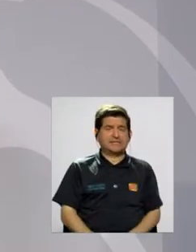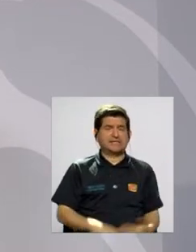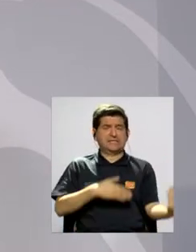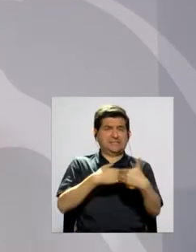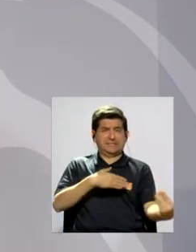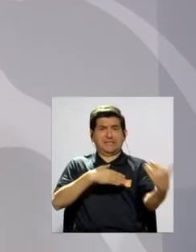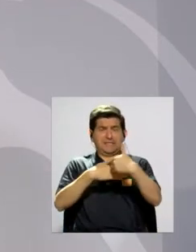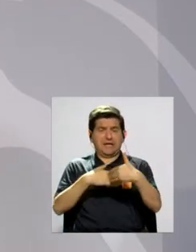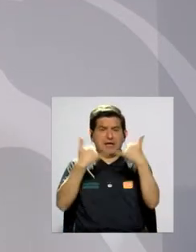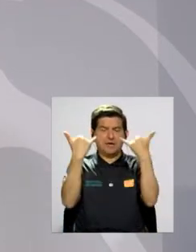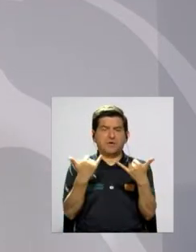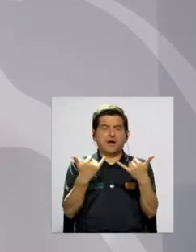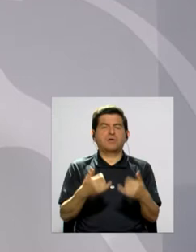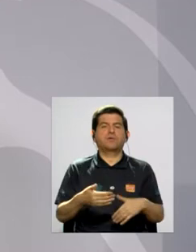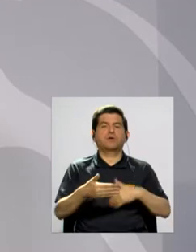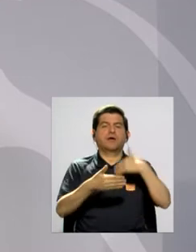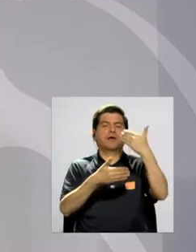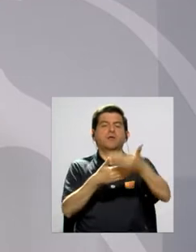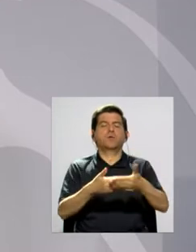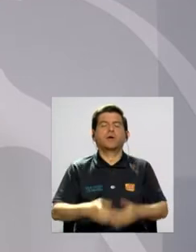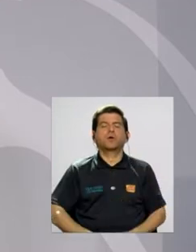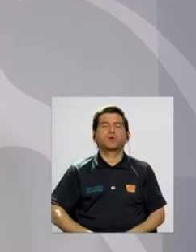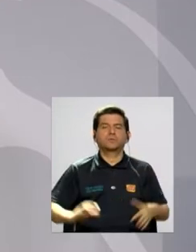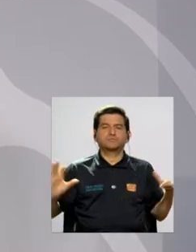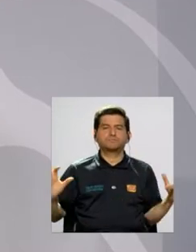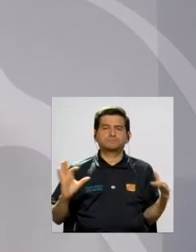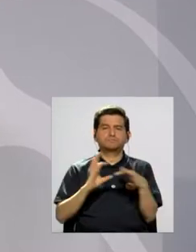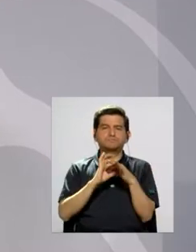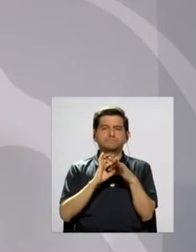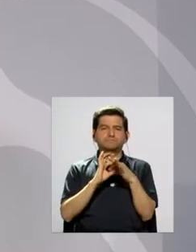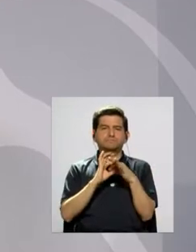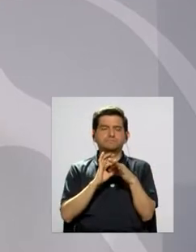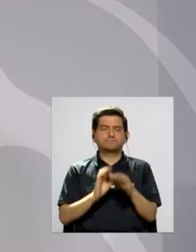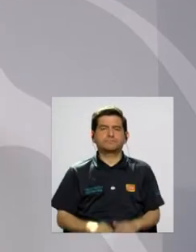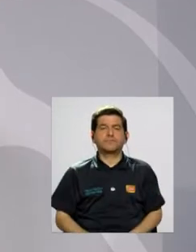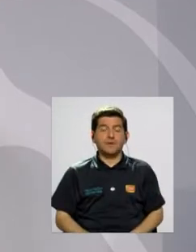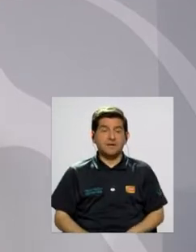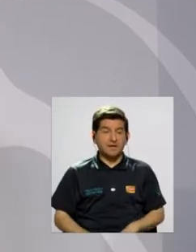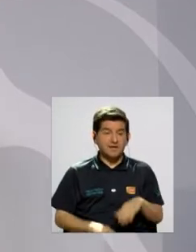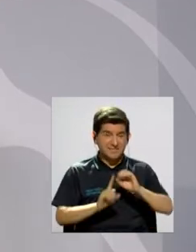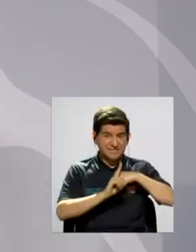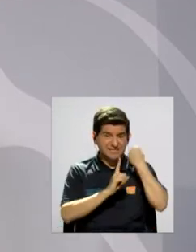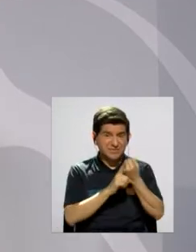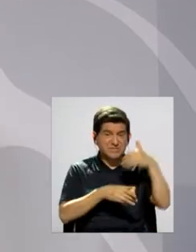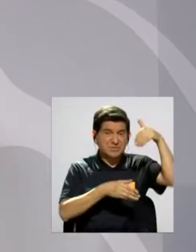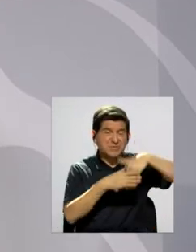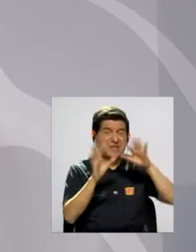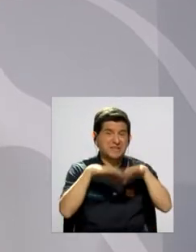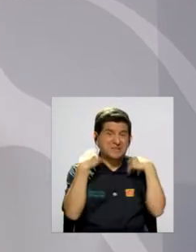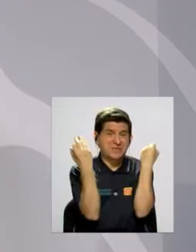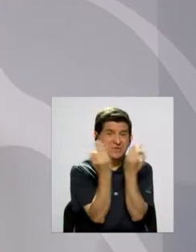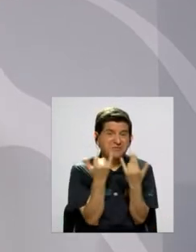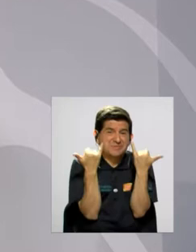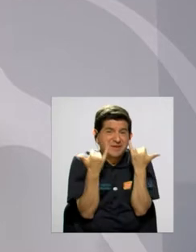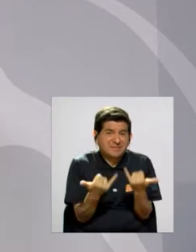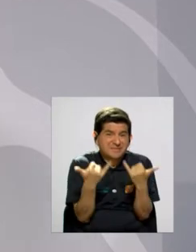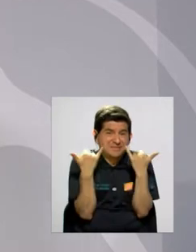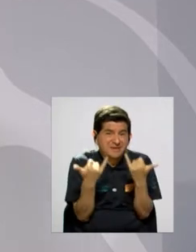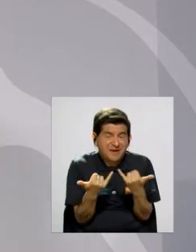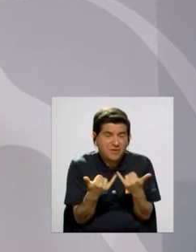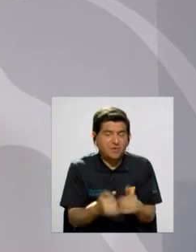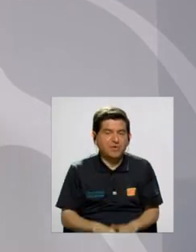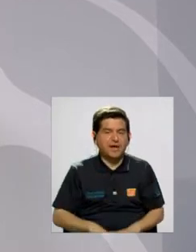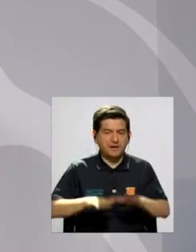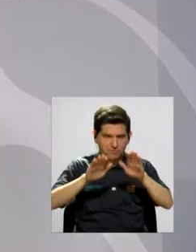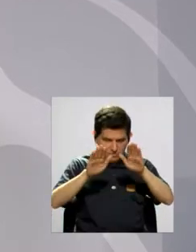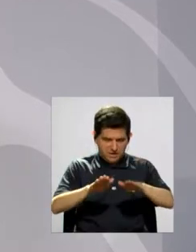se sienten y se den la mano, ¿verdad? Y que se vivió en el entorno de familias que hoy tienen que tomarse una